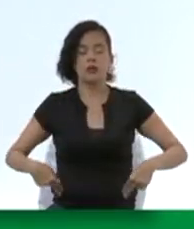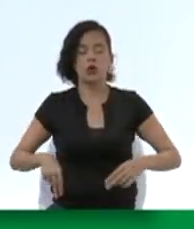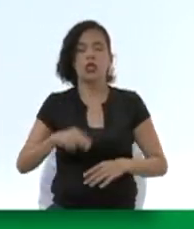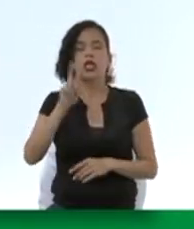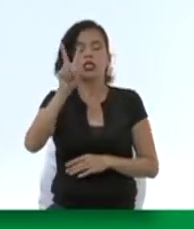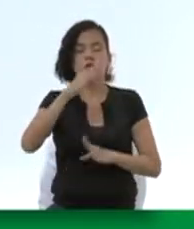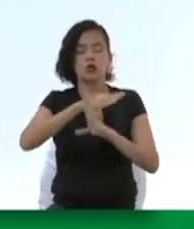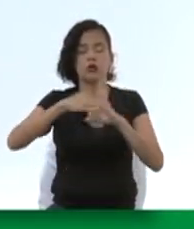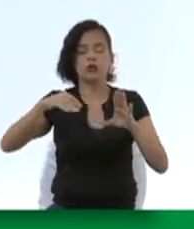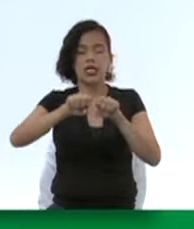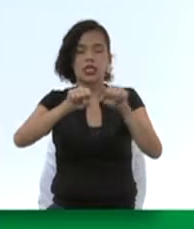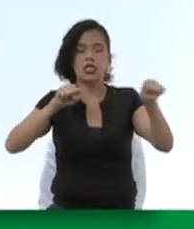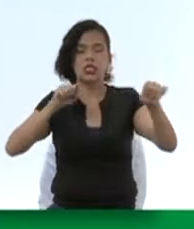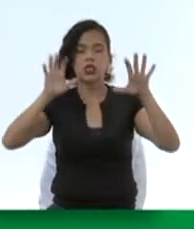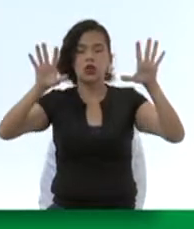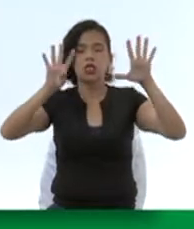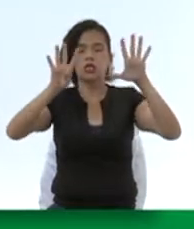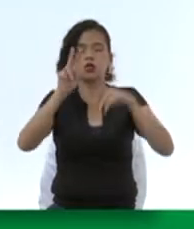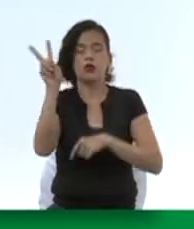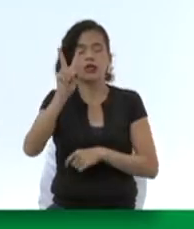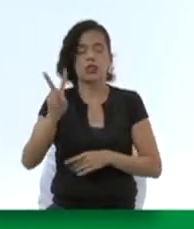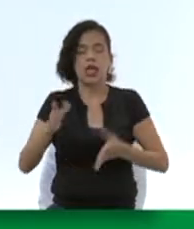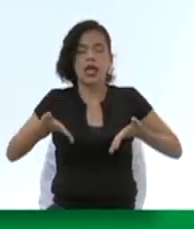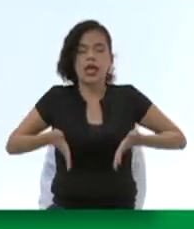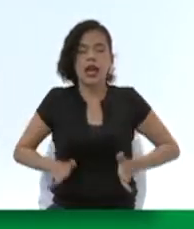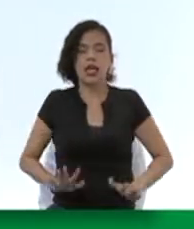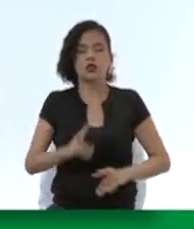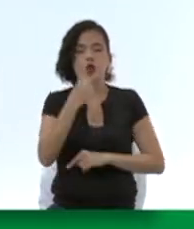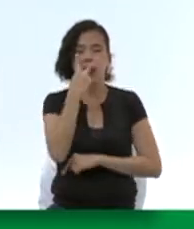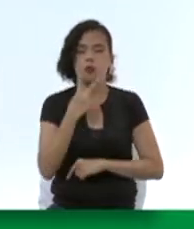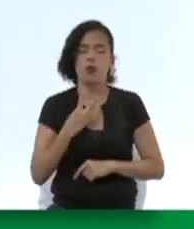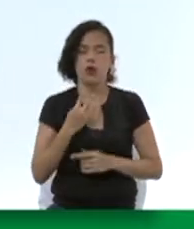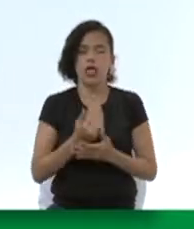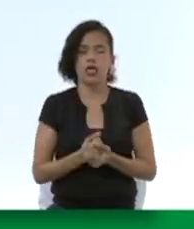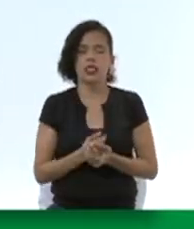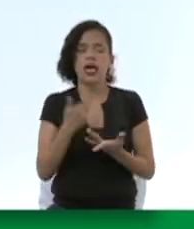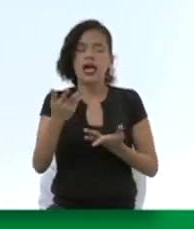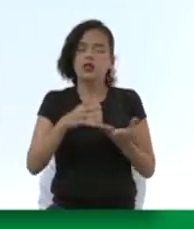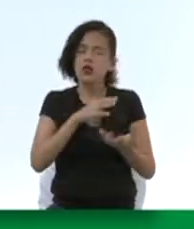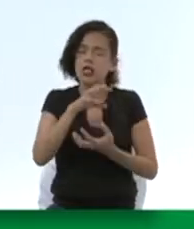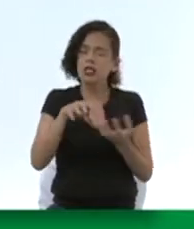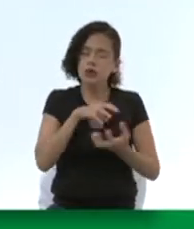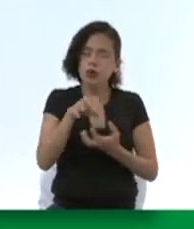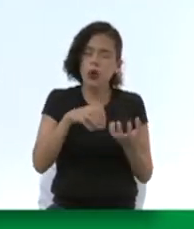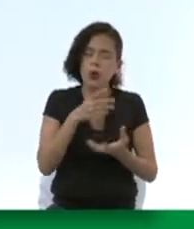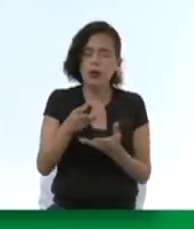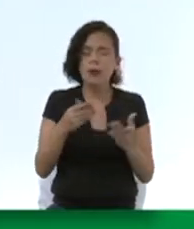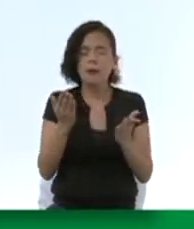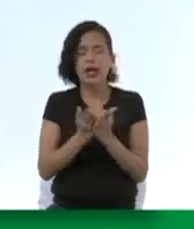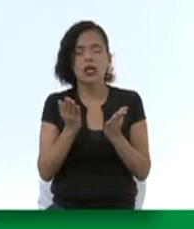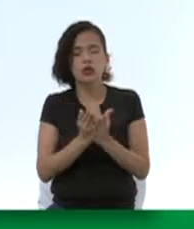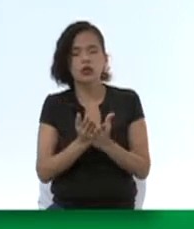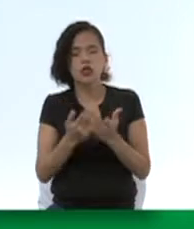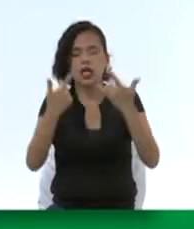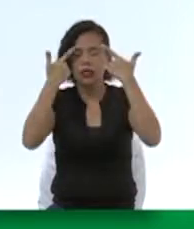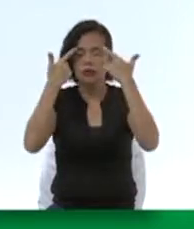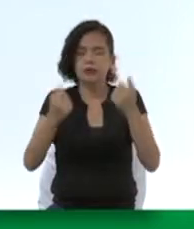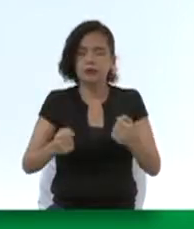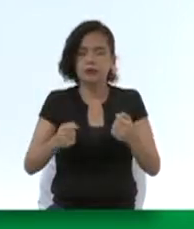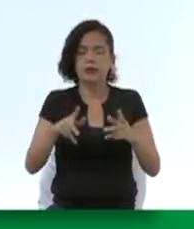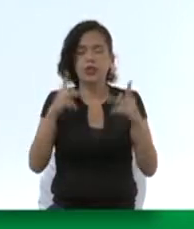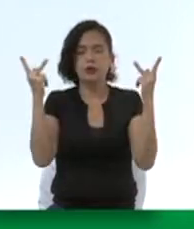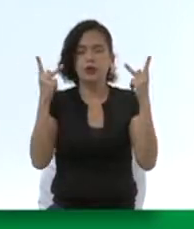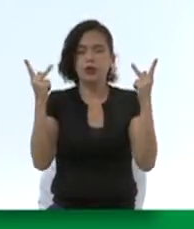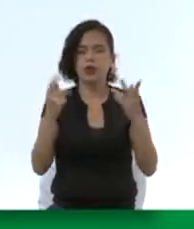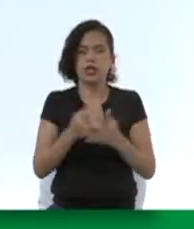segunda mitad del siglo XIX venezolano. Nació en el seno de una familia pobre, situación que influye en su vida estudiantil,